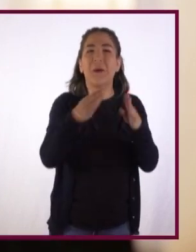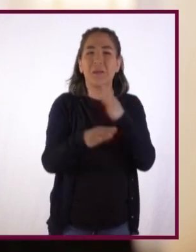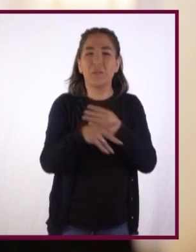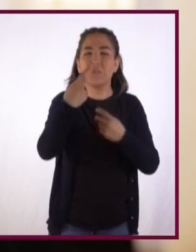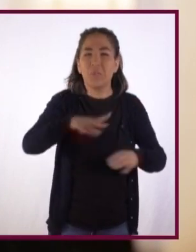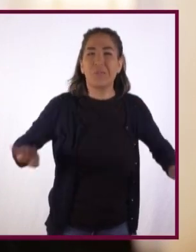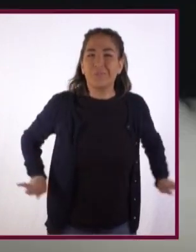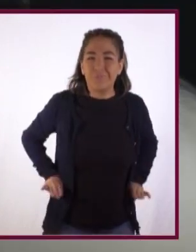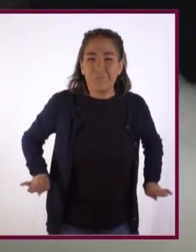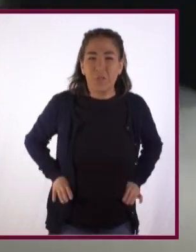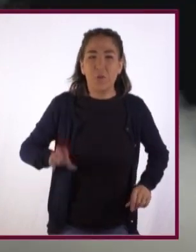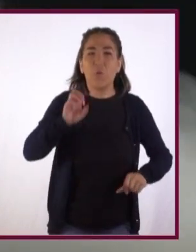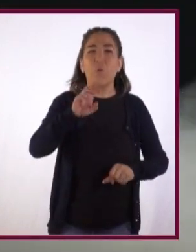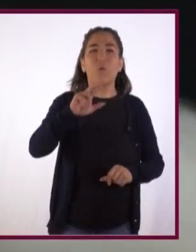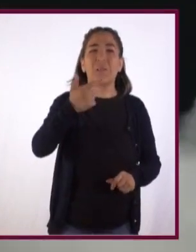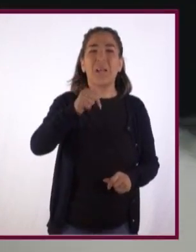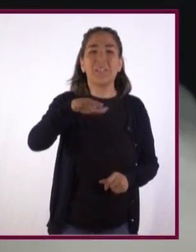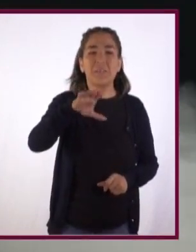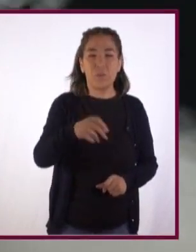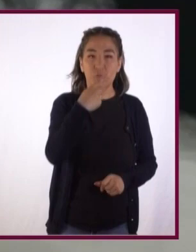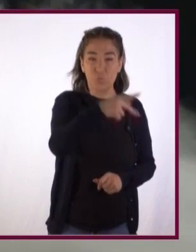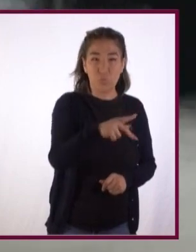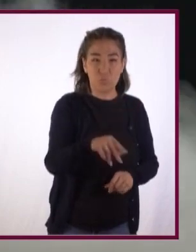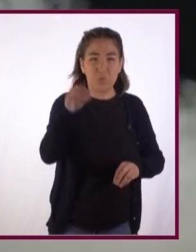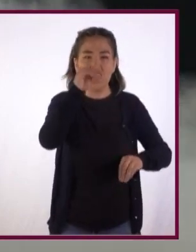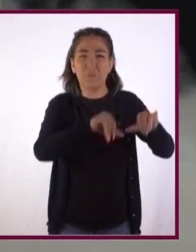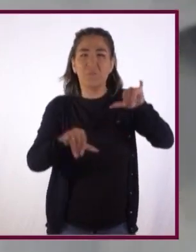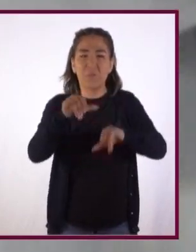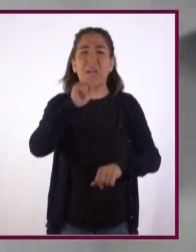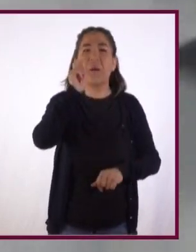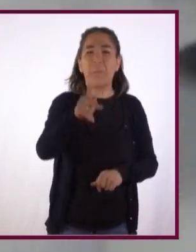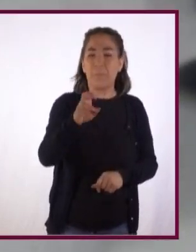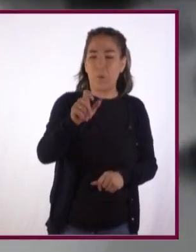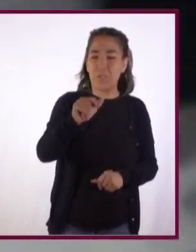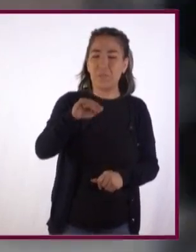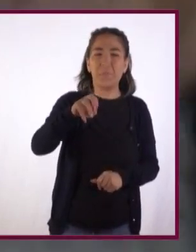materiales orgánicos? Si estamos hablando de polímeros,